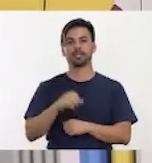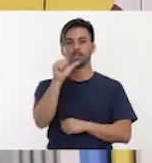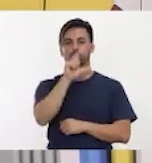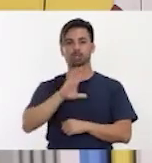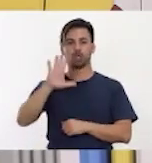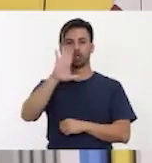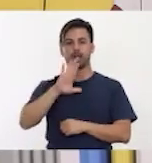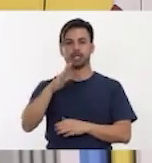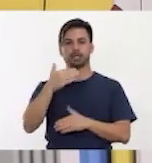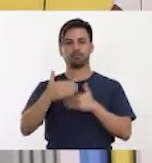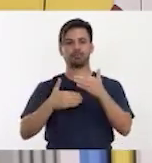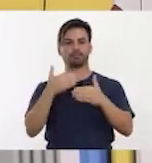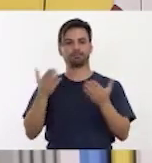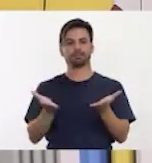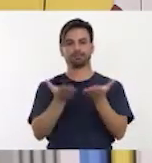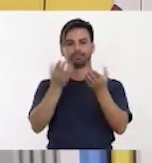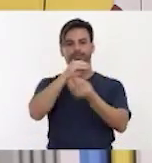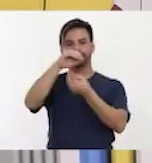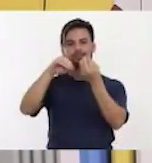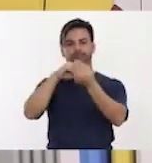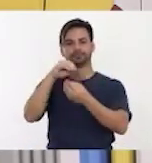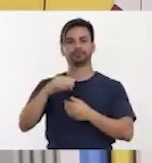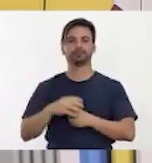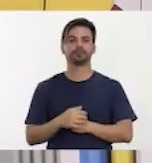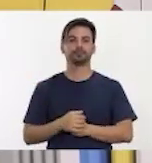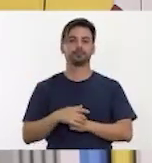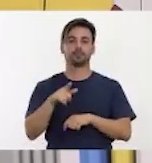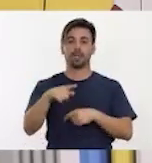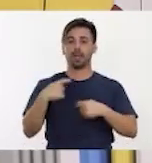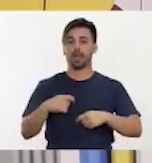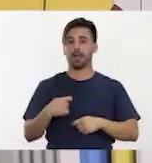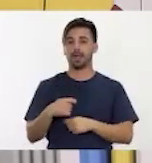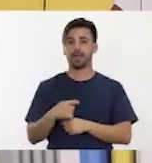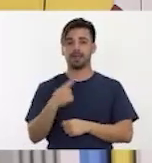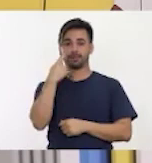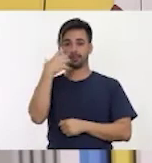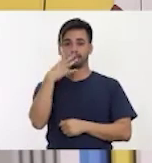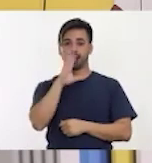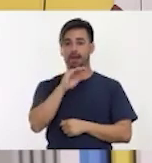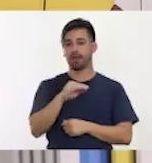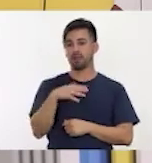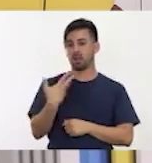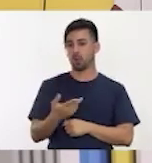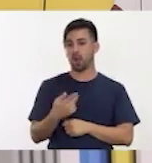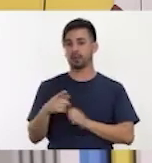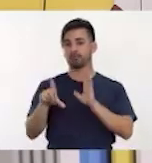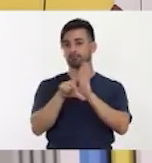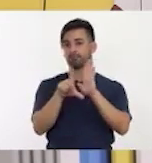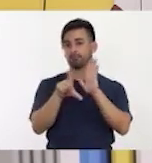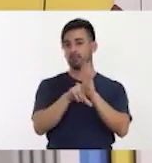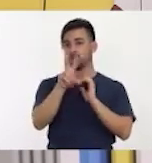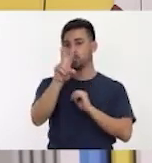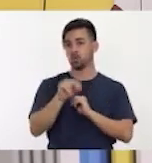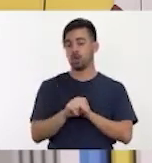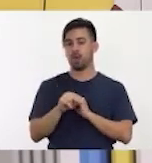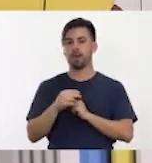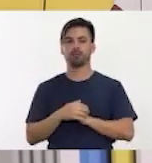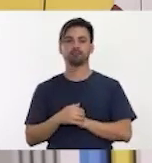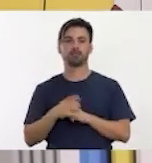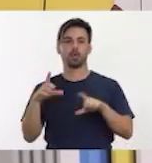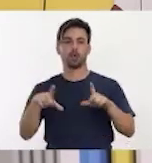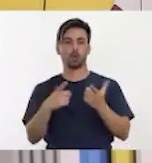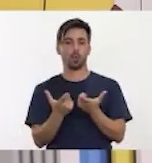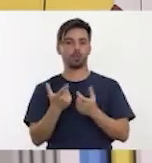Aquí deberán ustedes destacar las primeras medidas que dan cumplimiento al programa de Moncada, tomadas por la